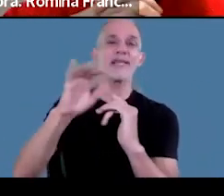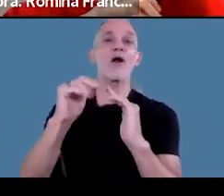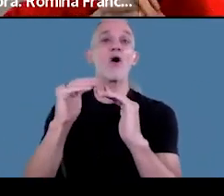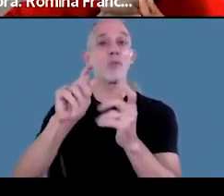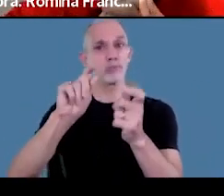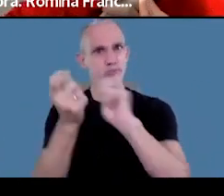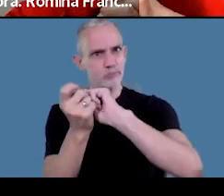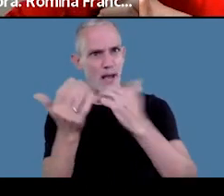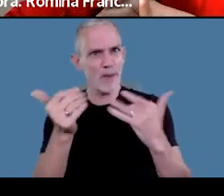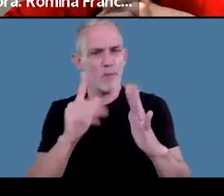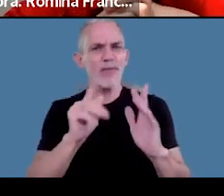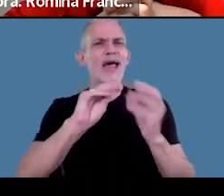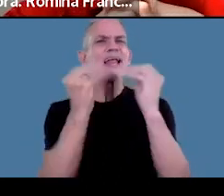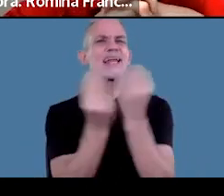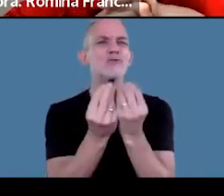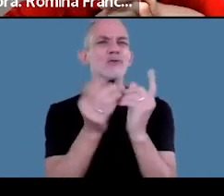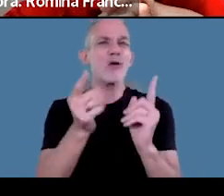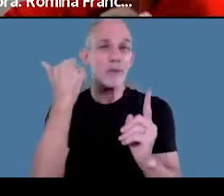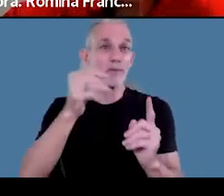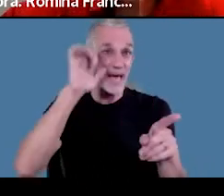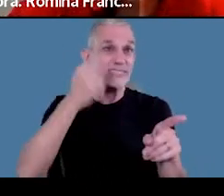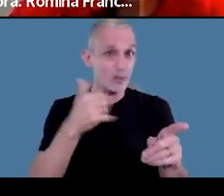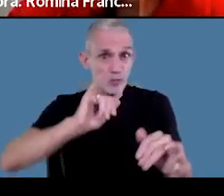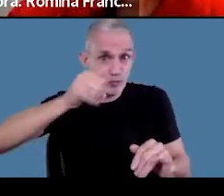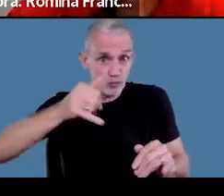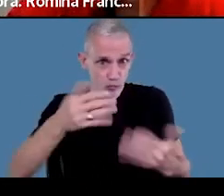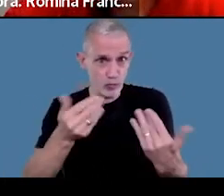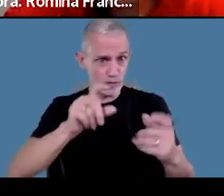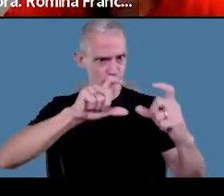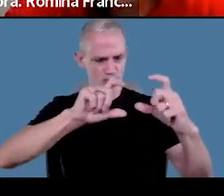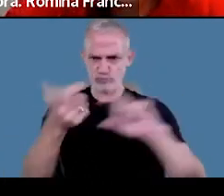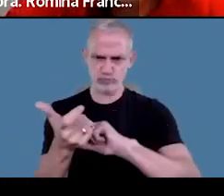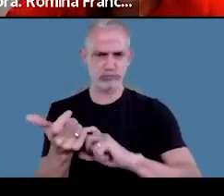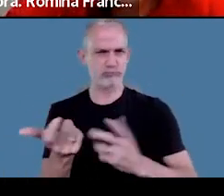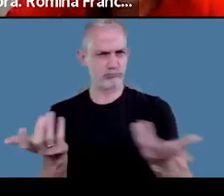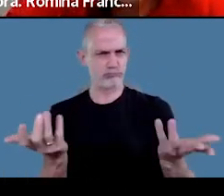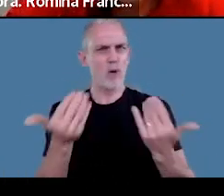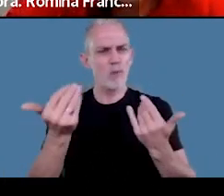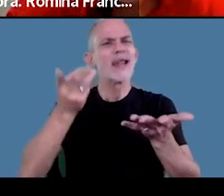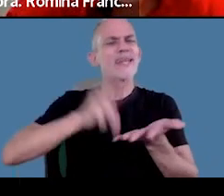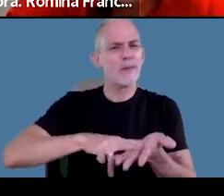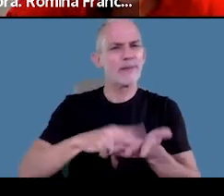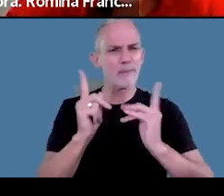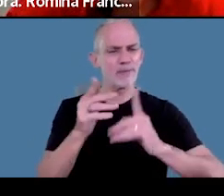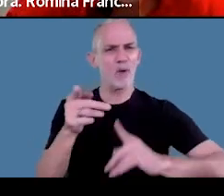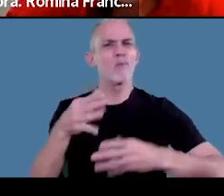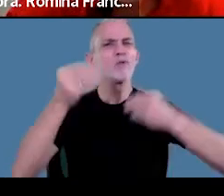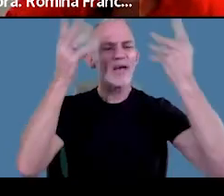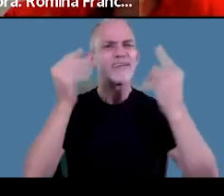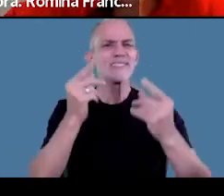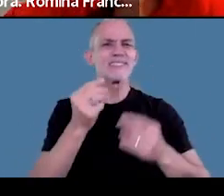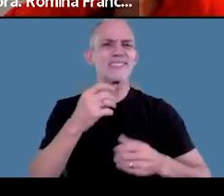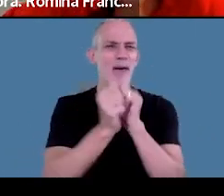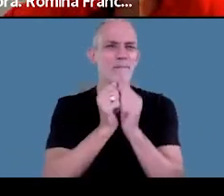vuelta el resultado que teníamos el estático, por supuesto que sí, y vuelvo a repetirles, muchas veces en las